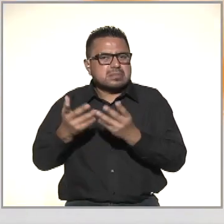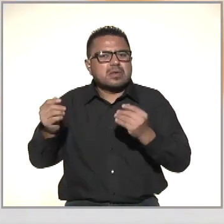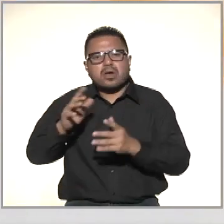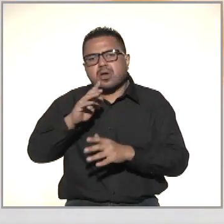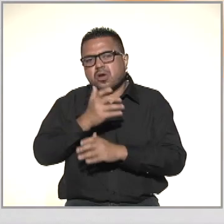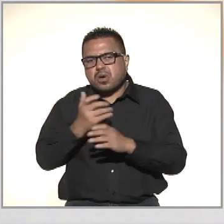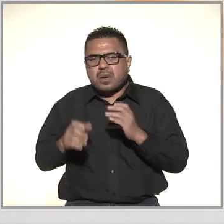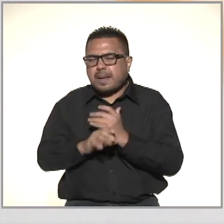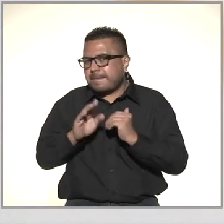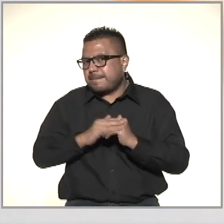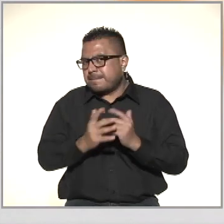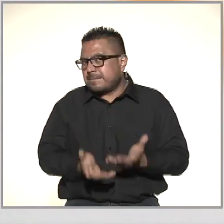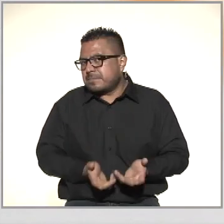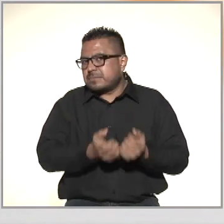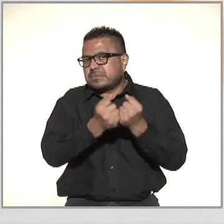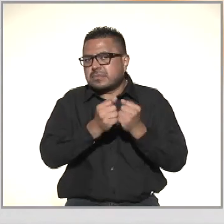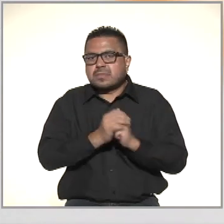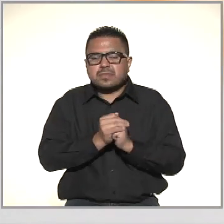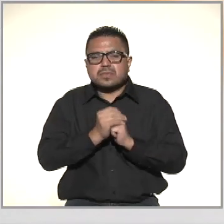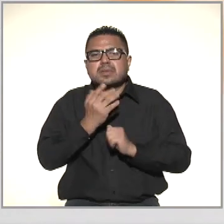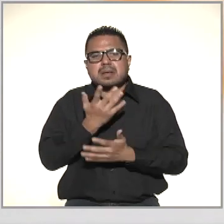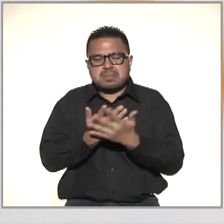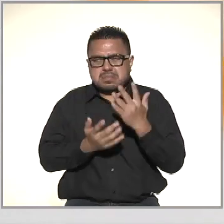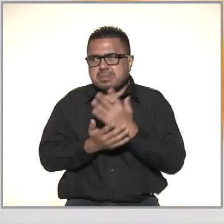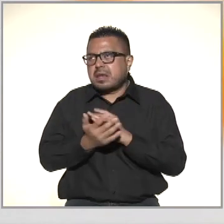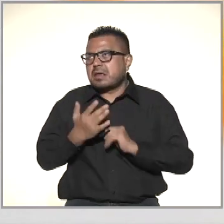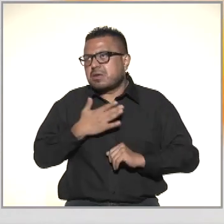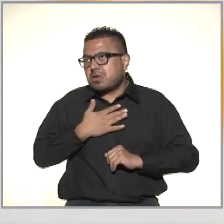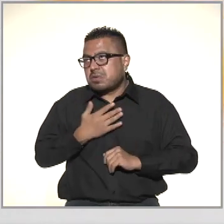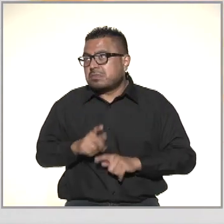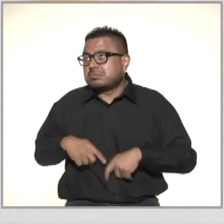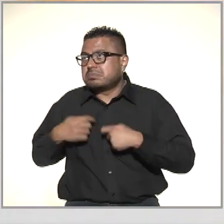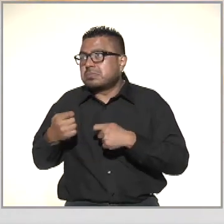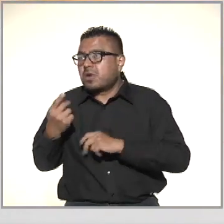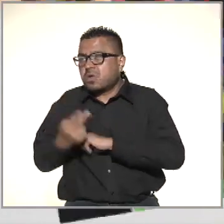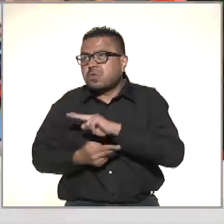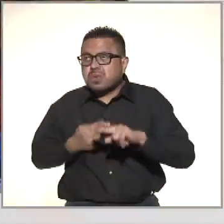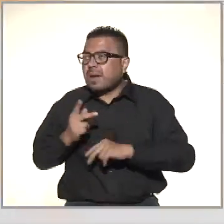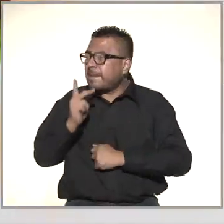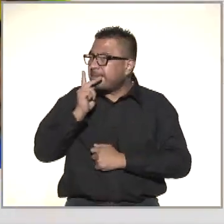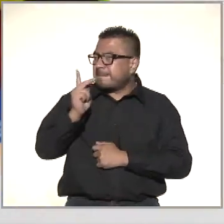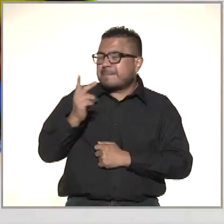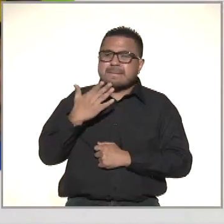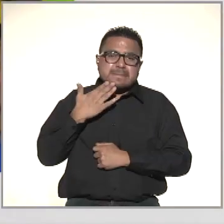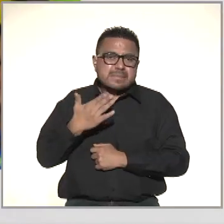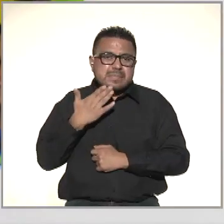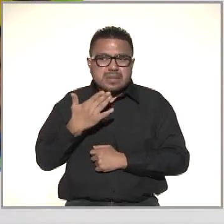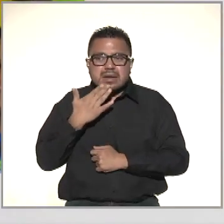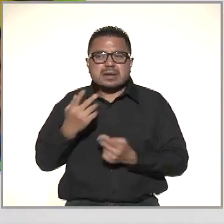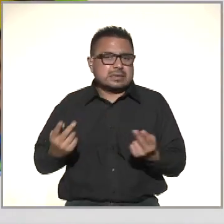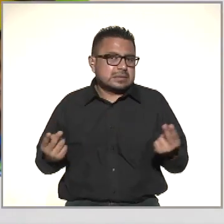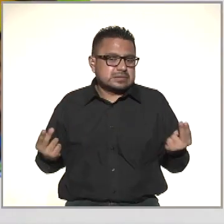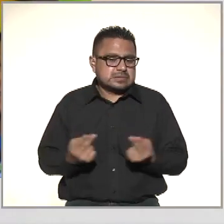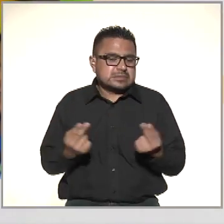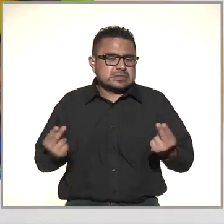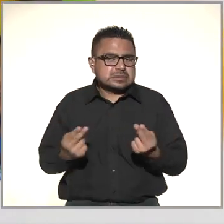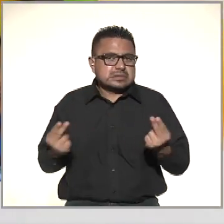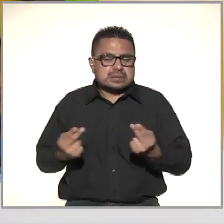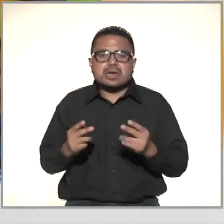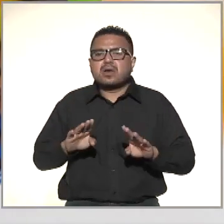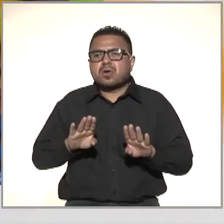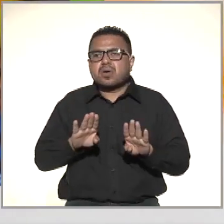cosas. Me pongo en manos, sí, del universo y digo, a ver, que tengan las palabras, justo, las palabras necesarias en el